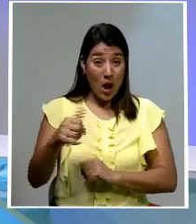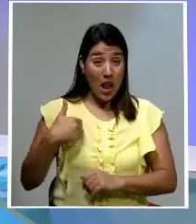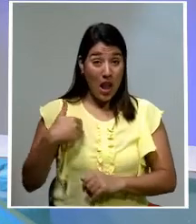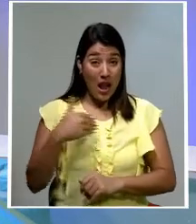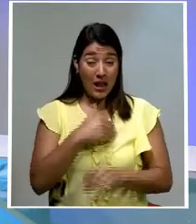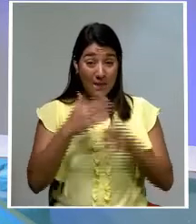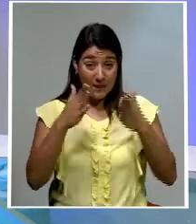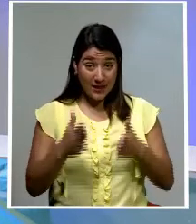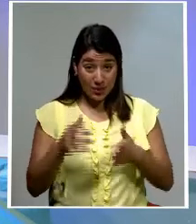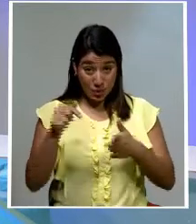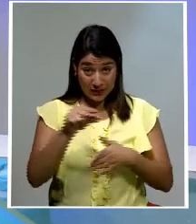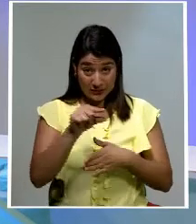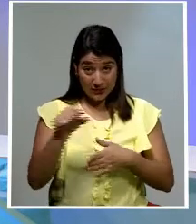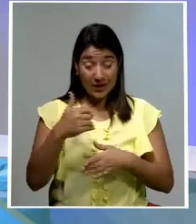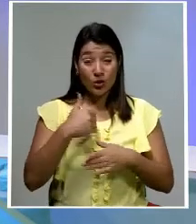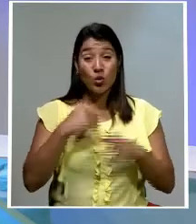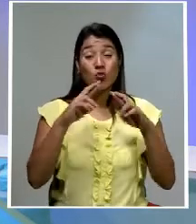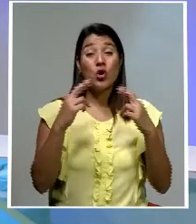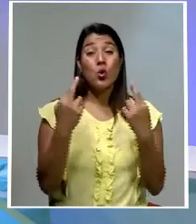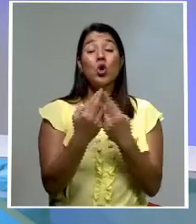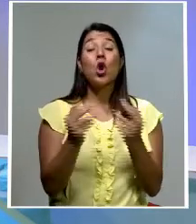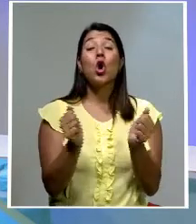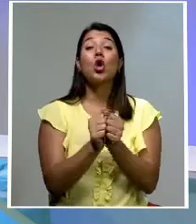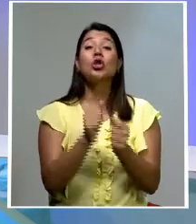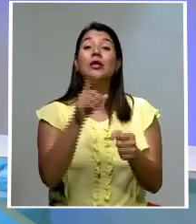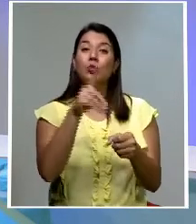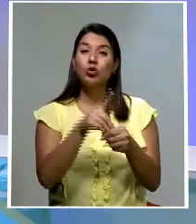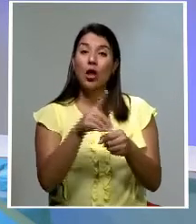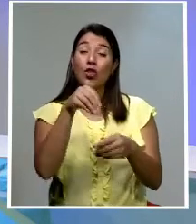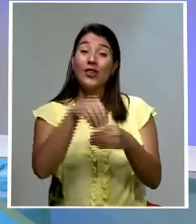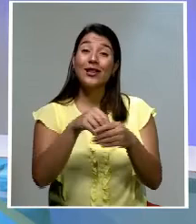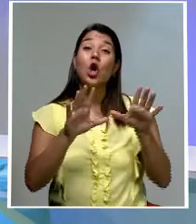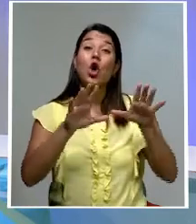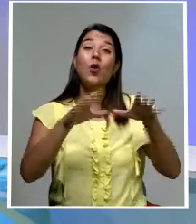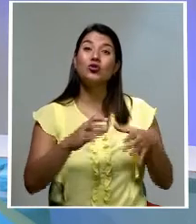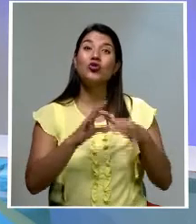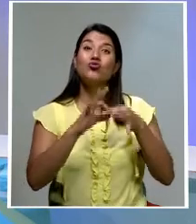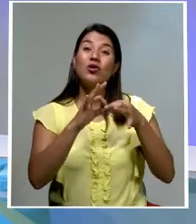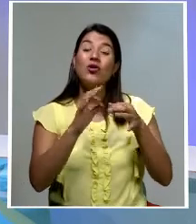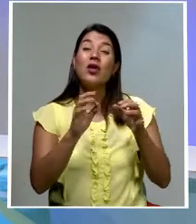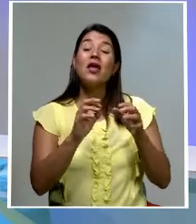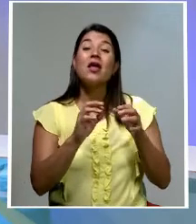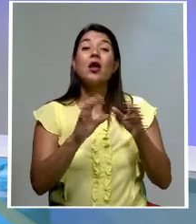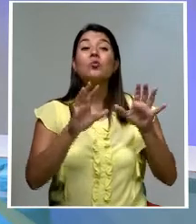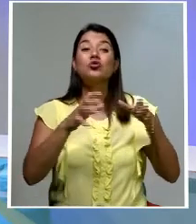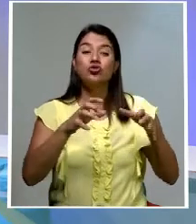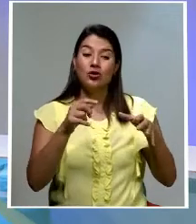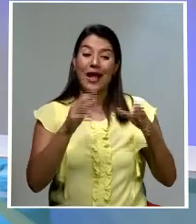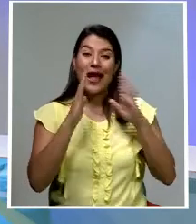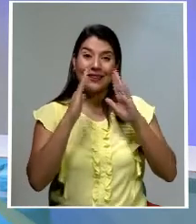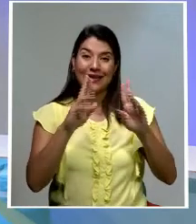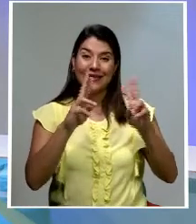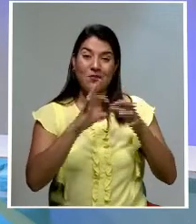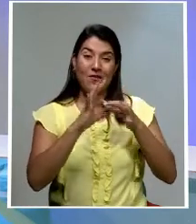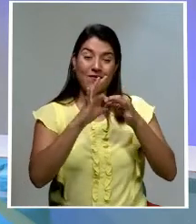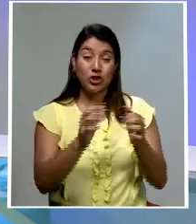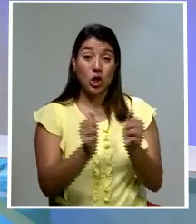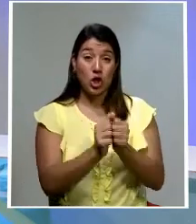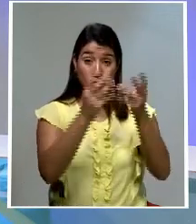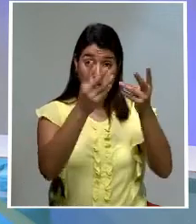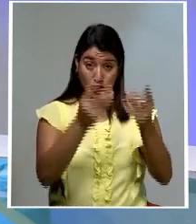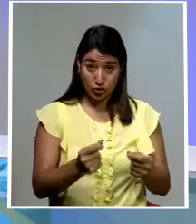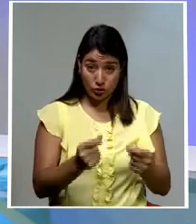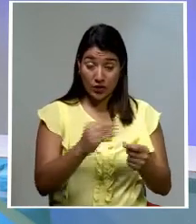con diputados de la Comisión de Hacendarios y busca impulsar 2 créditos internacionales adicionales